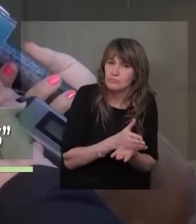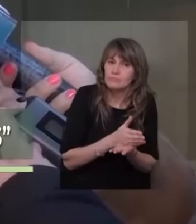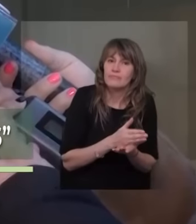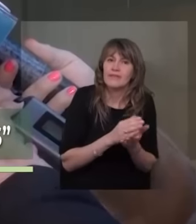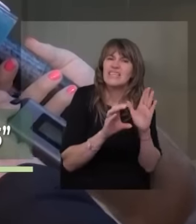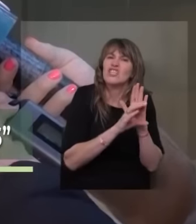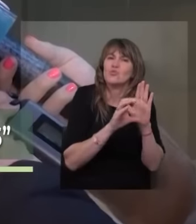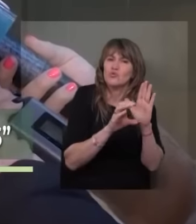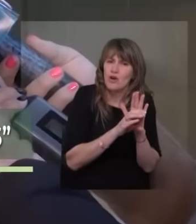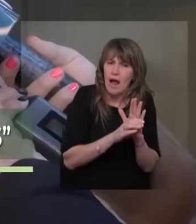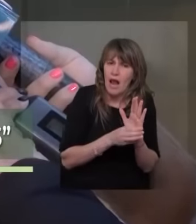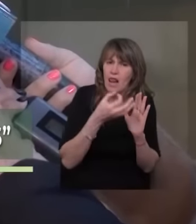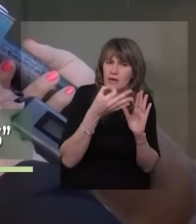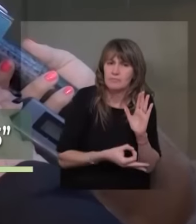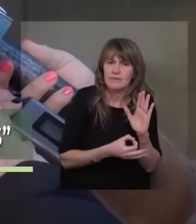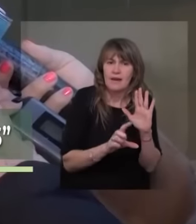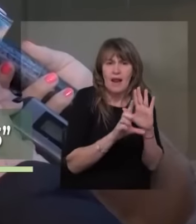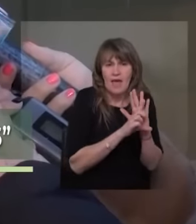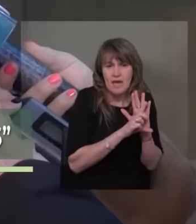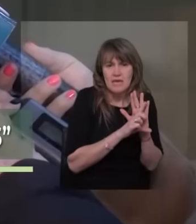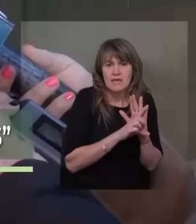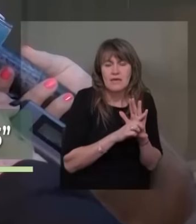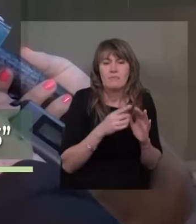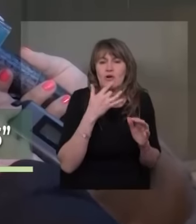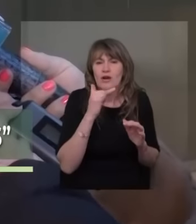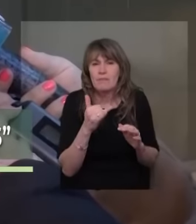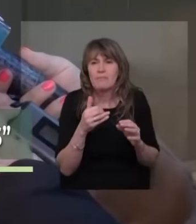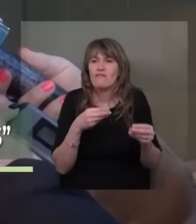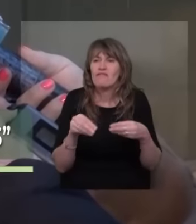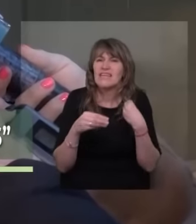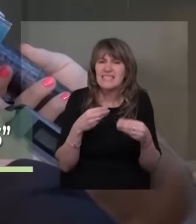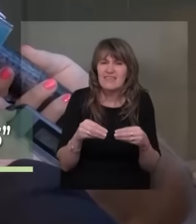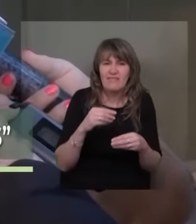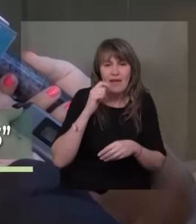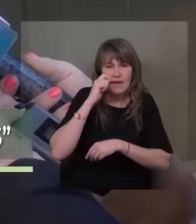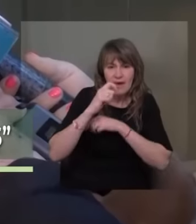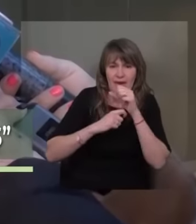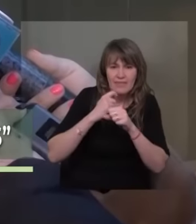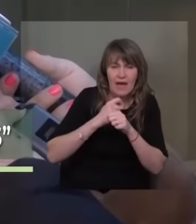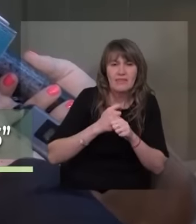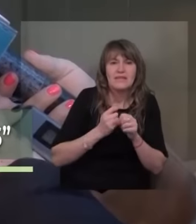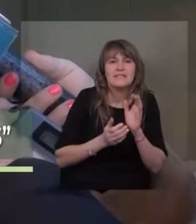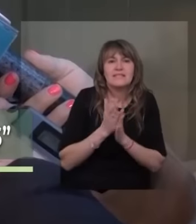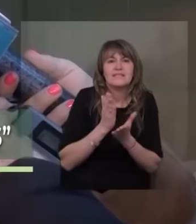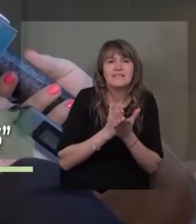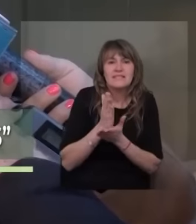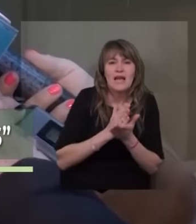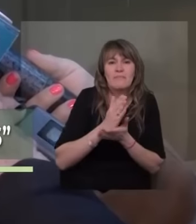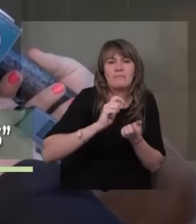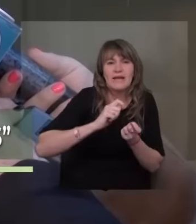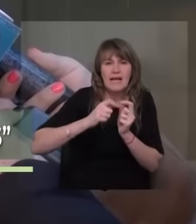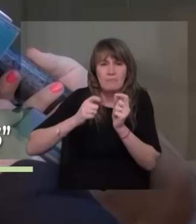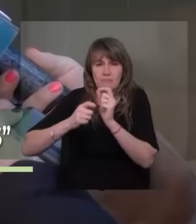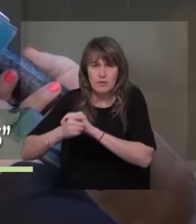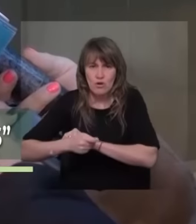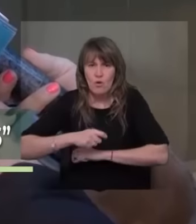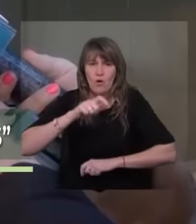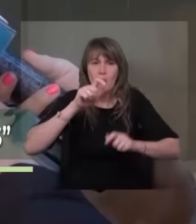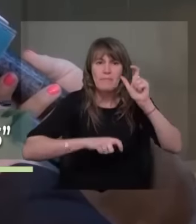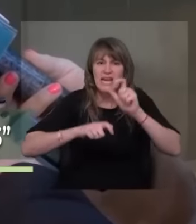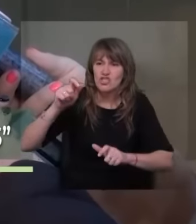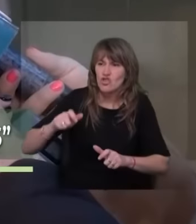constitucional cosas tan flexibles como Las edades por ejemplo están cambiando está ha cambiado la demografía